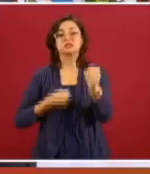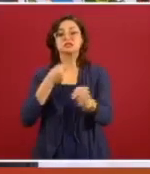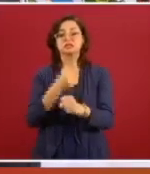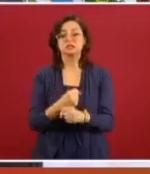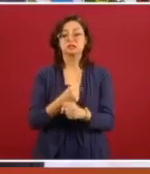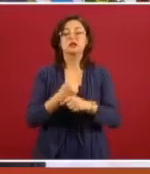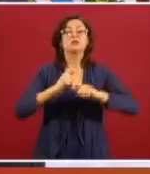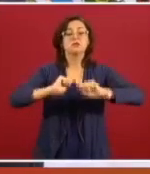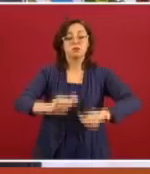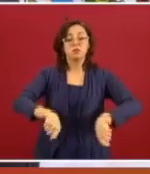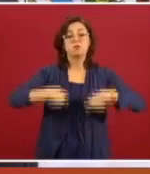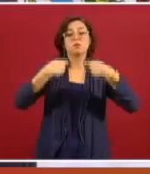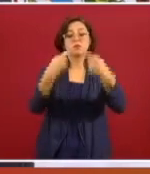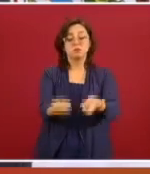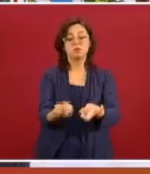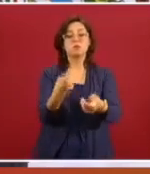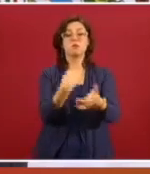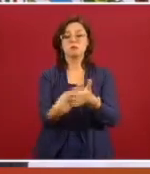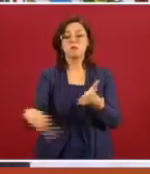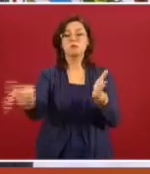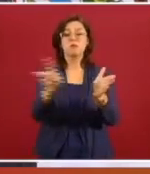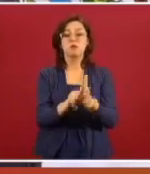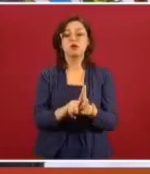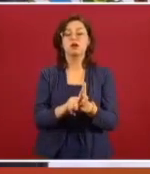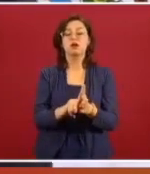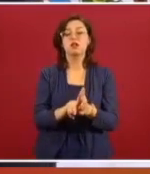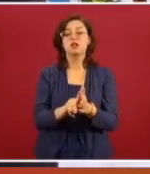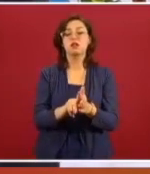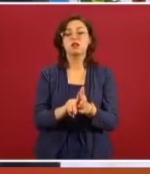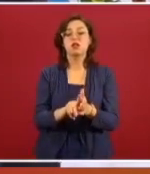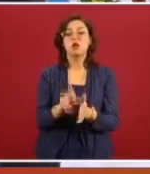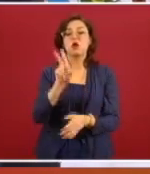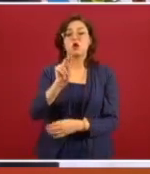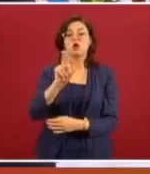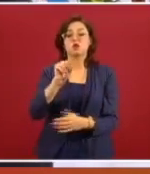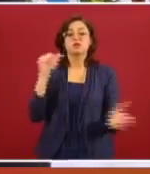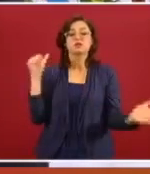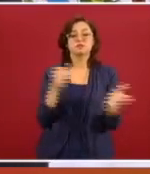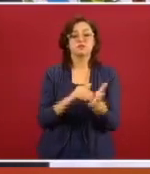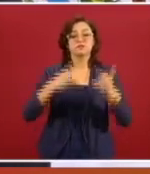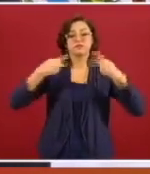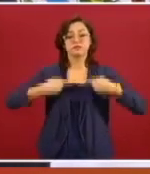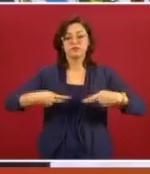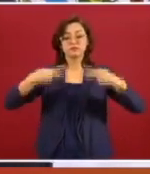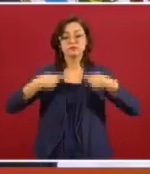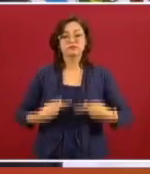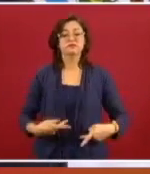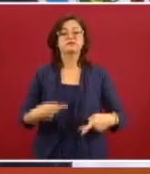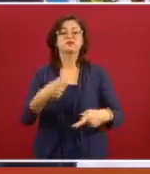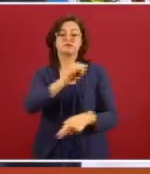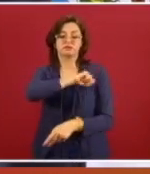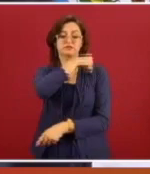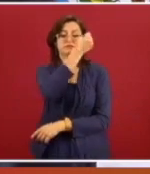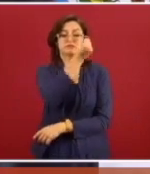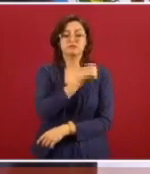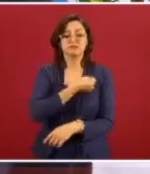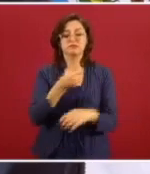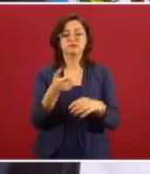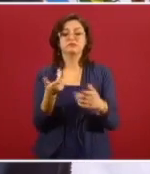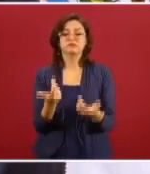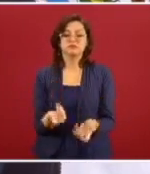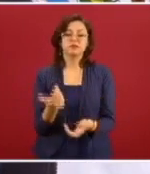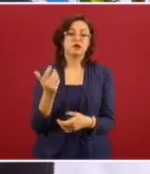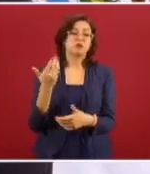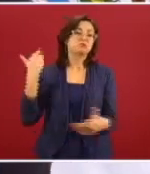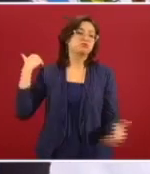la base laboral a más de 80,000 trabajadores de la salud que trabajan